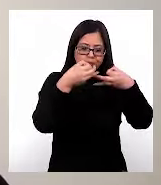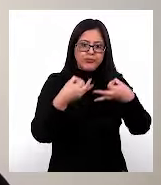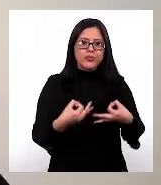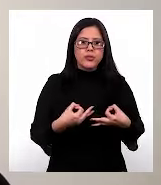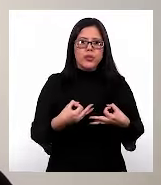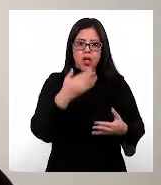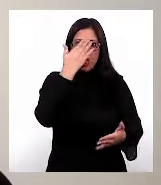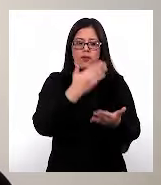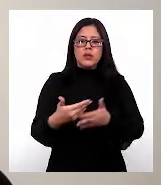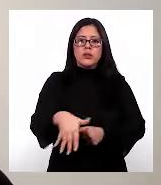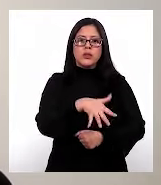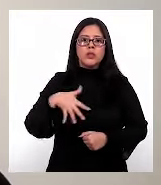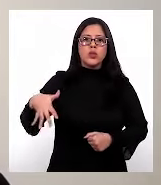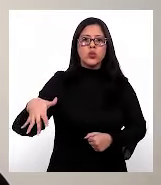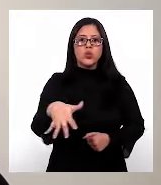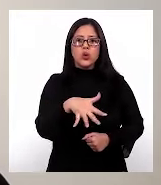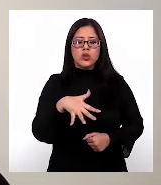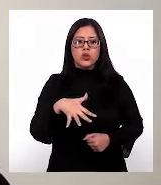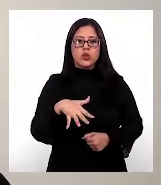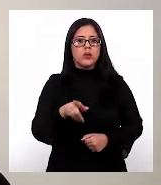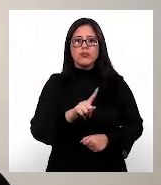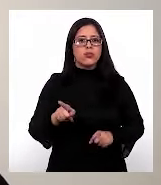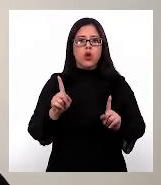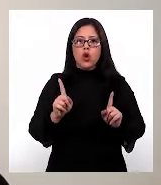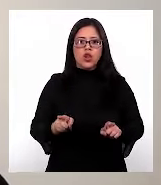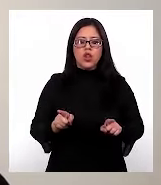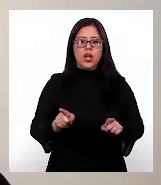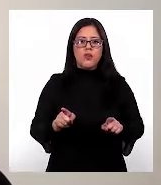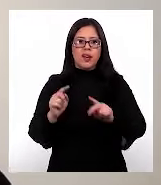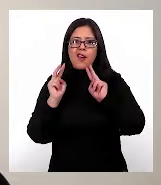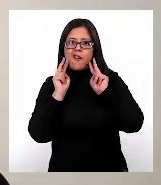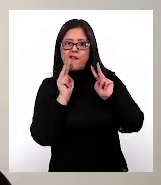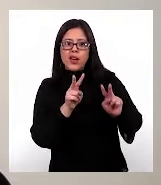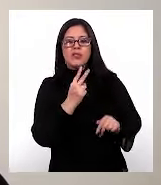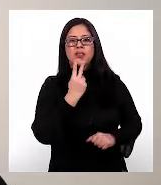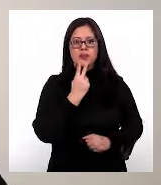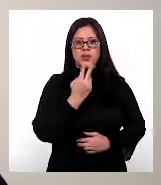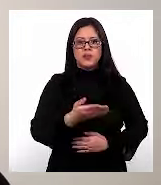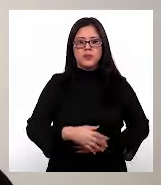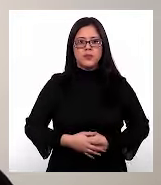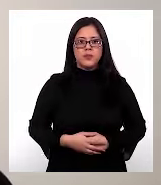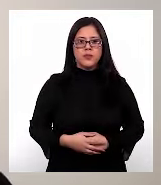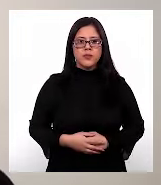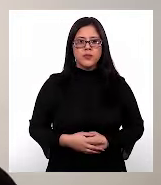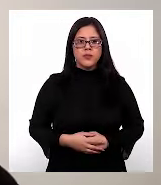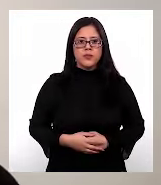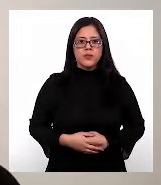debidamente ante situaciones que no debieran presenciar ni vivir